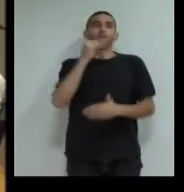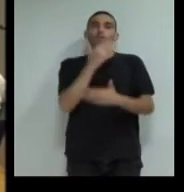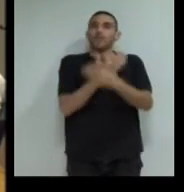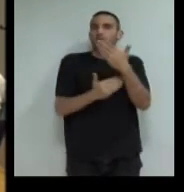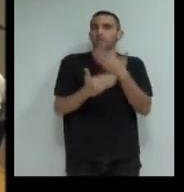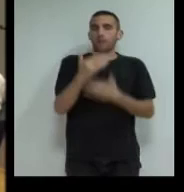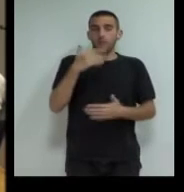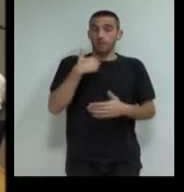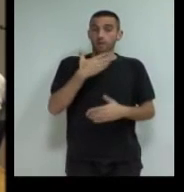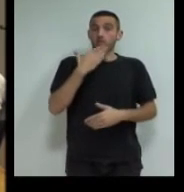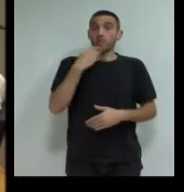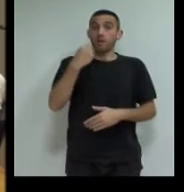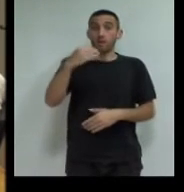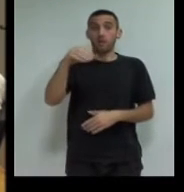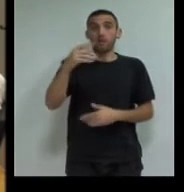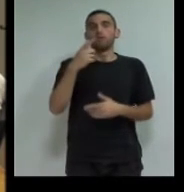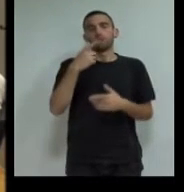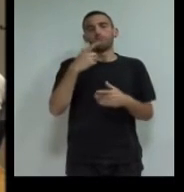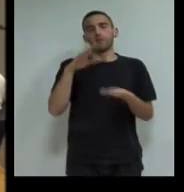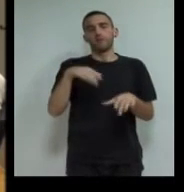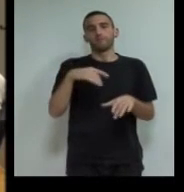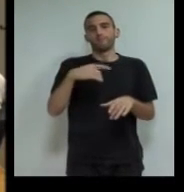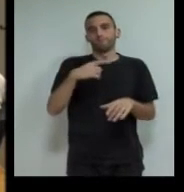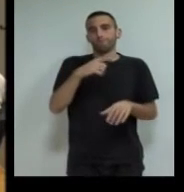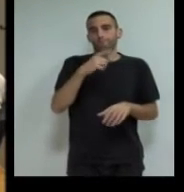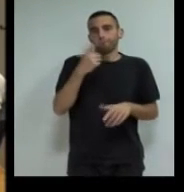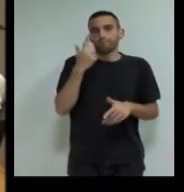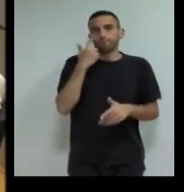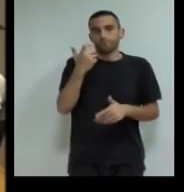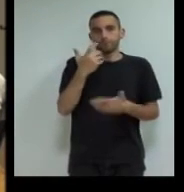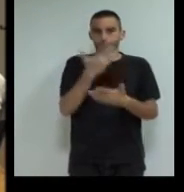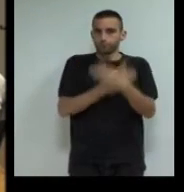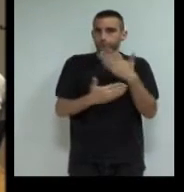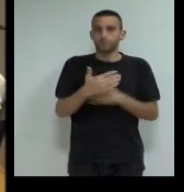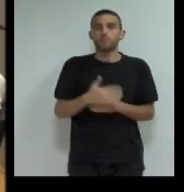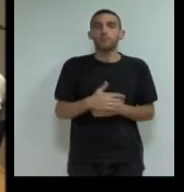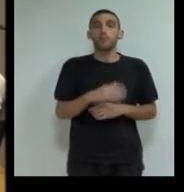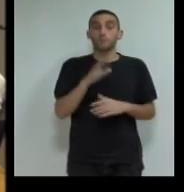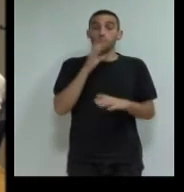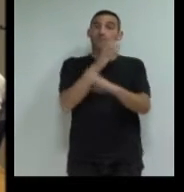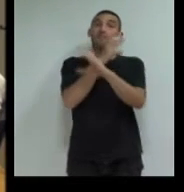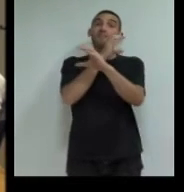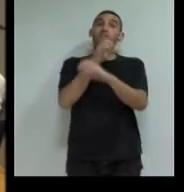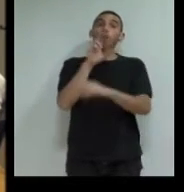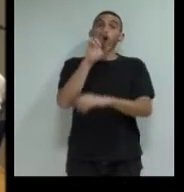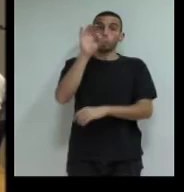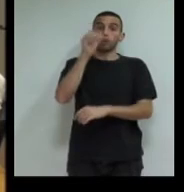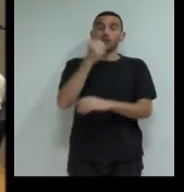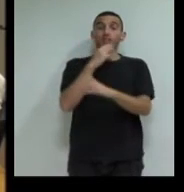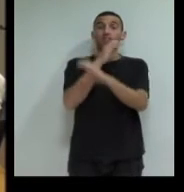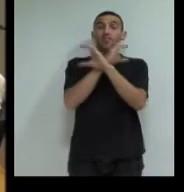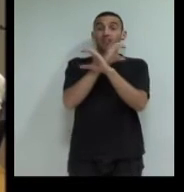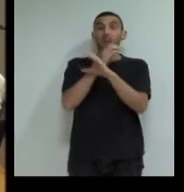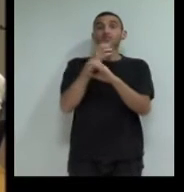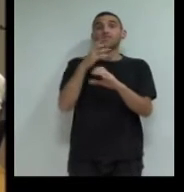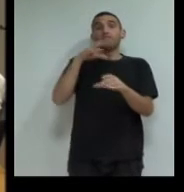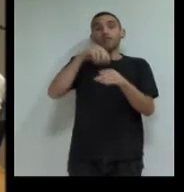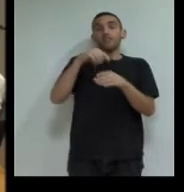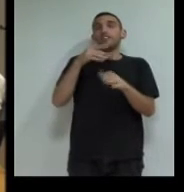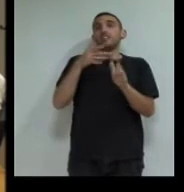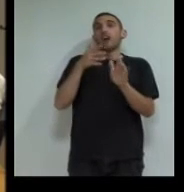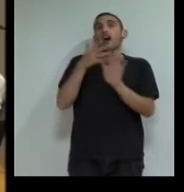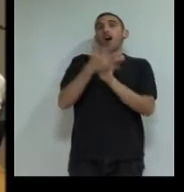ser de CENTAC está ahí, ¿no? Es decir, nosotros, ¿por qué existe CENTAC? Porque la tecnología va muy por delante, como comentaba